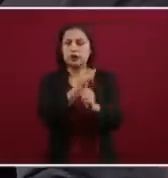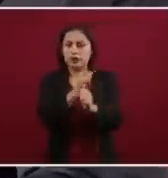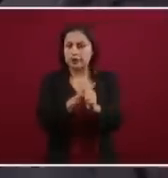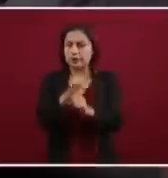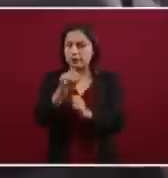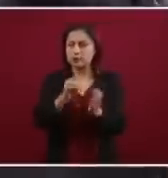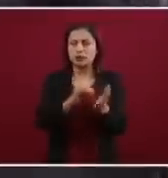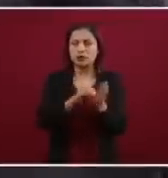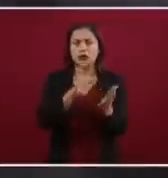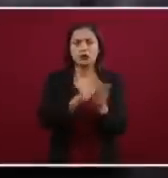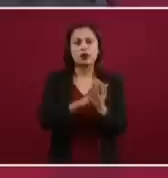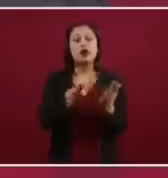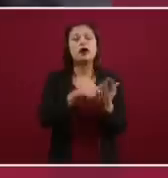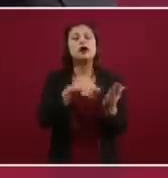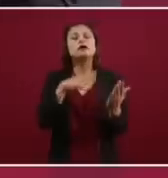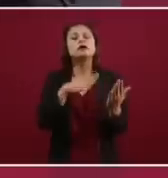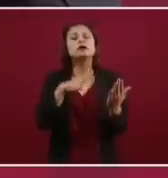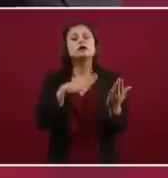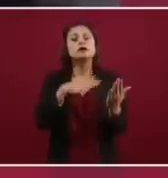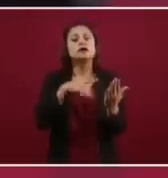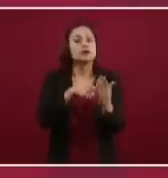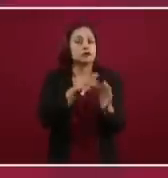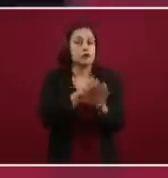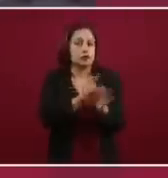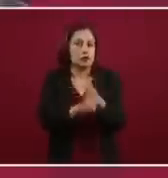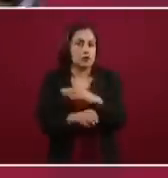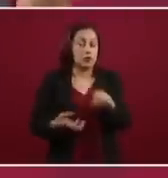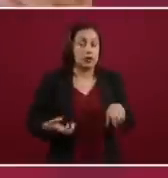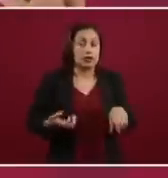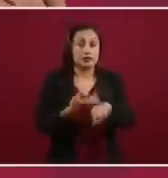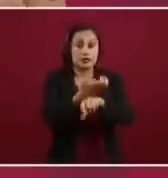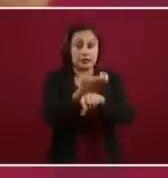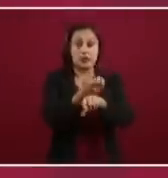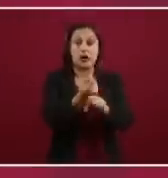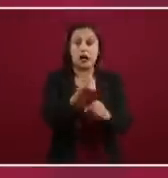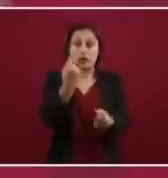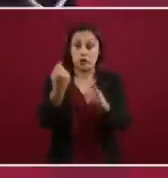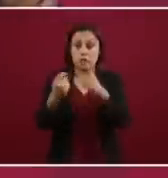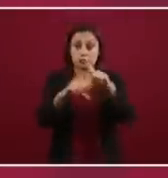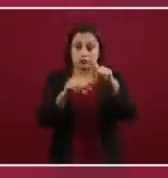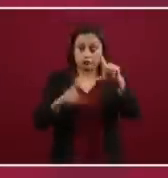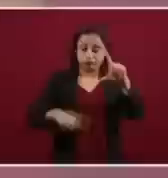van a encontrar estados en donde